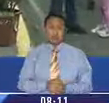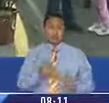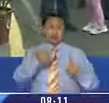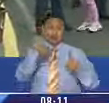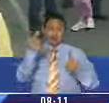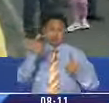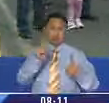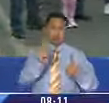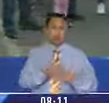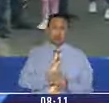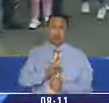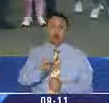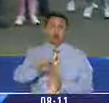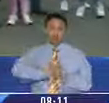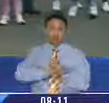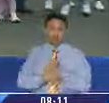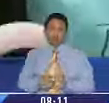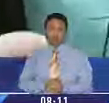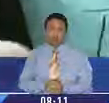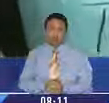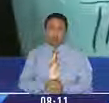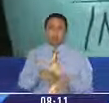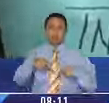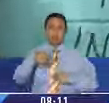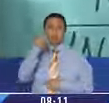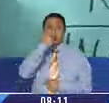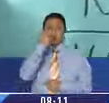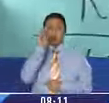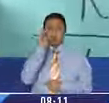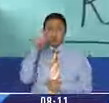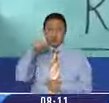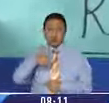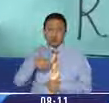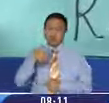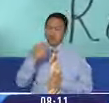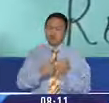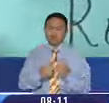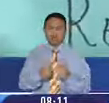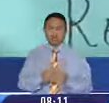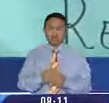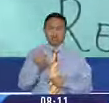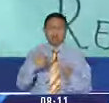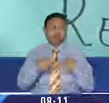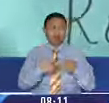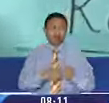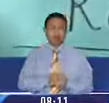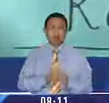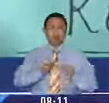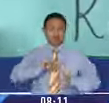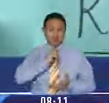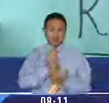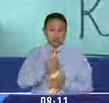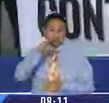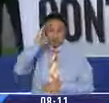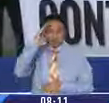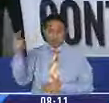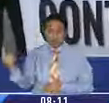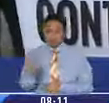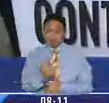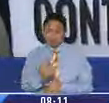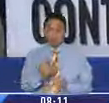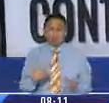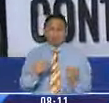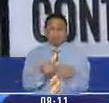sicarios o únicamente ladrones. La venta de droga es otro de los problemas. Y aunque hay la presencia de la policía, no saben qué